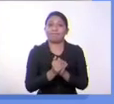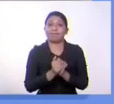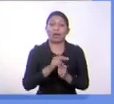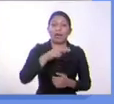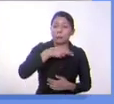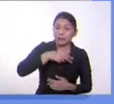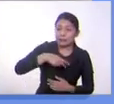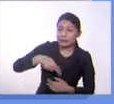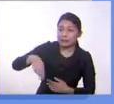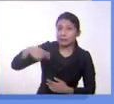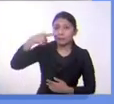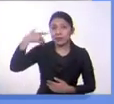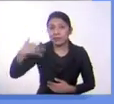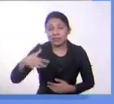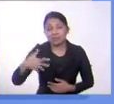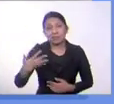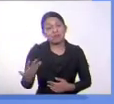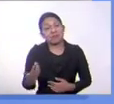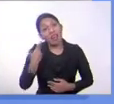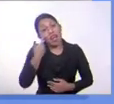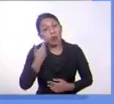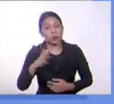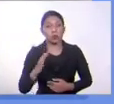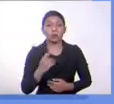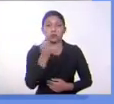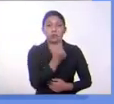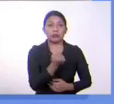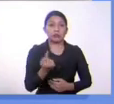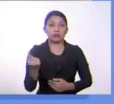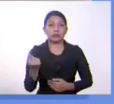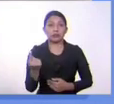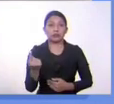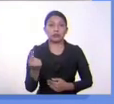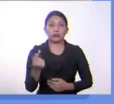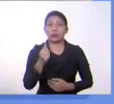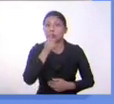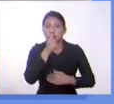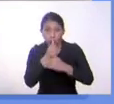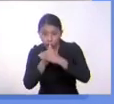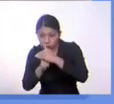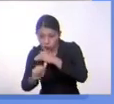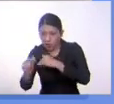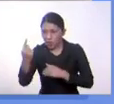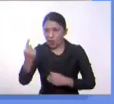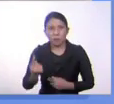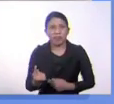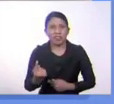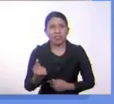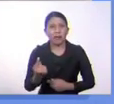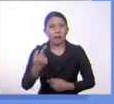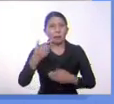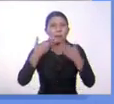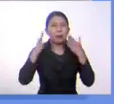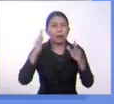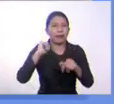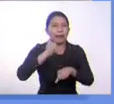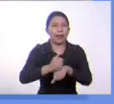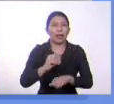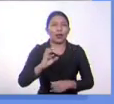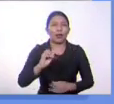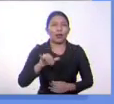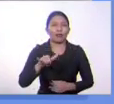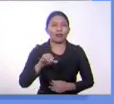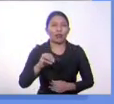recorrido. Por ejemplo, lo podemos ver cuando las personas deciden viajar guiados por los denominados coyotes. Al